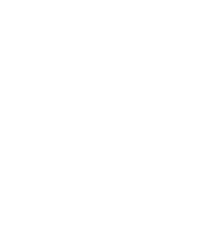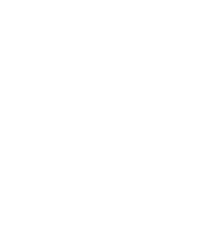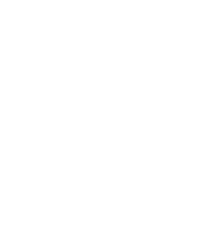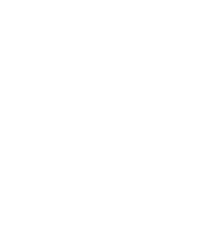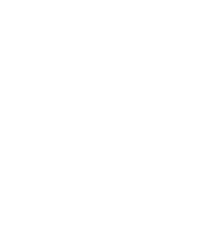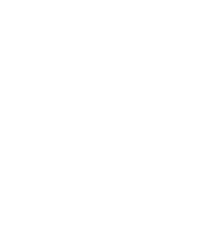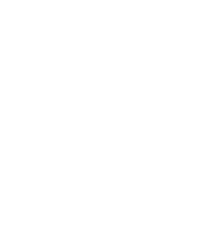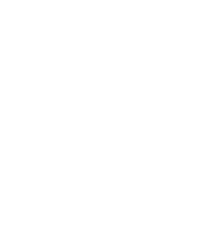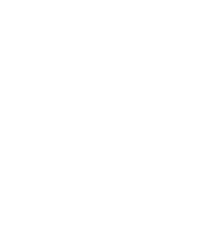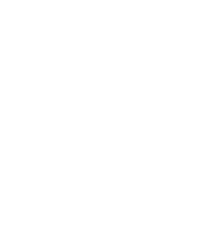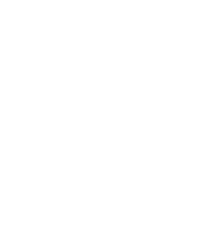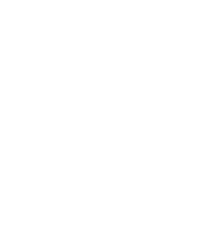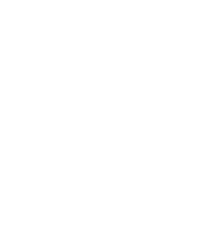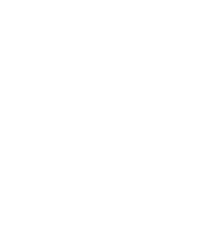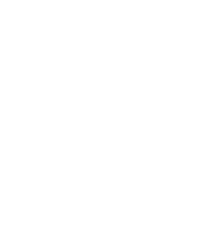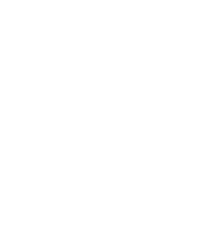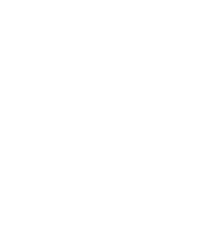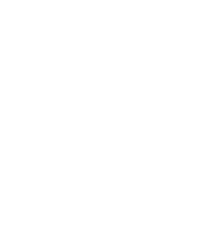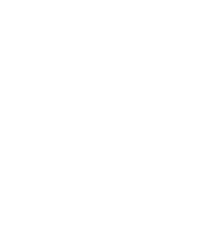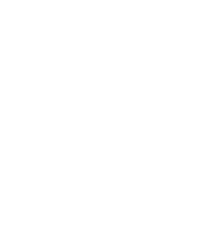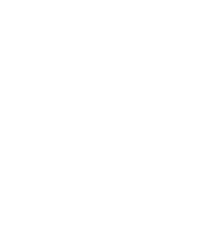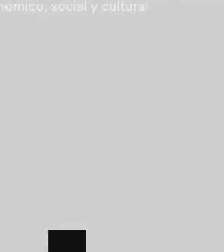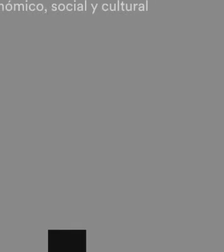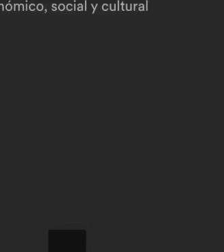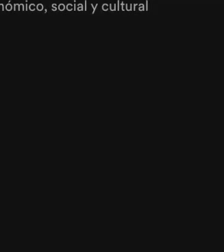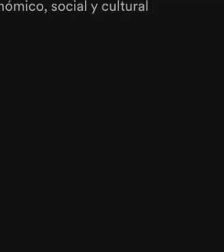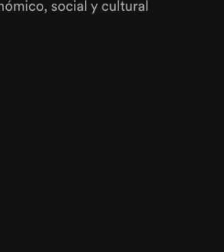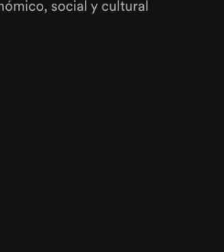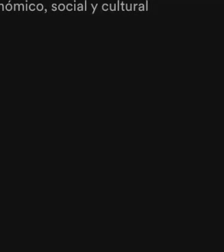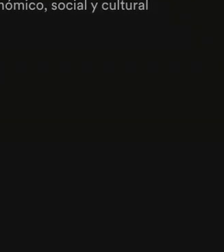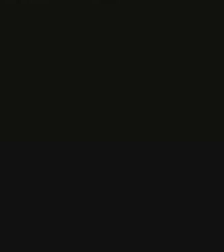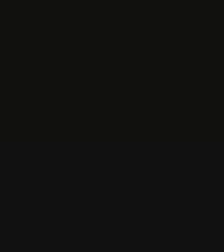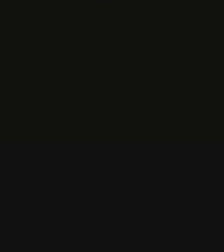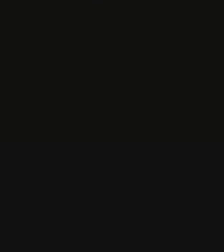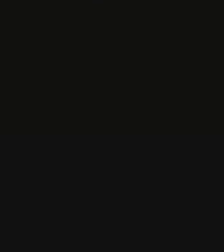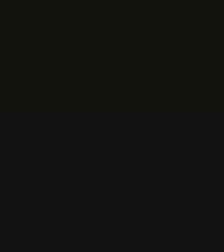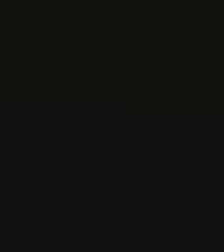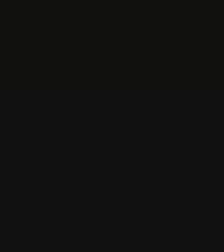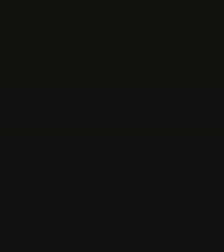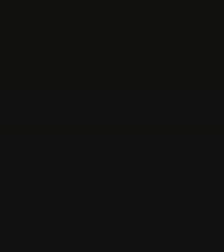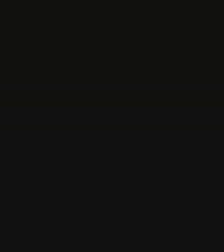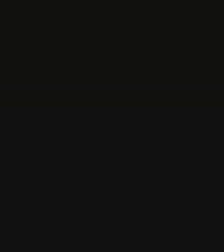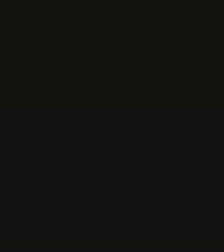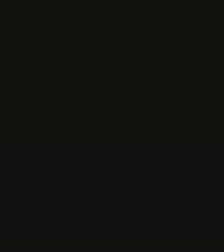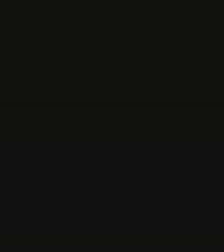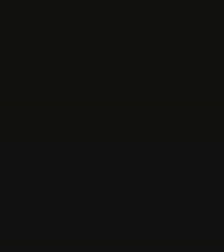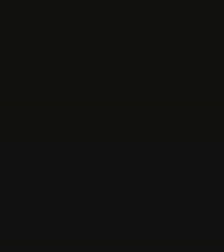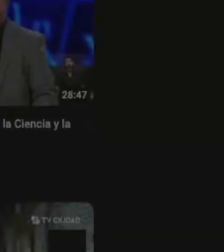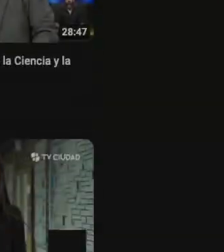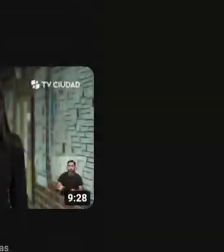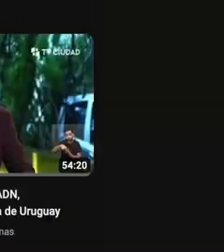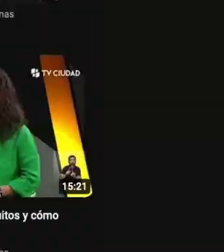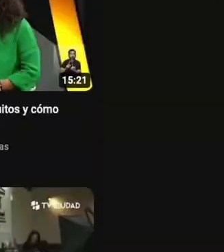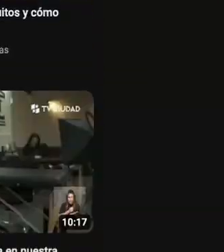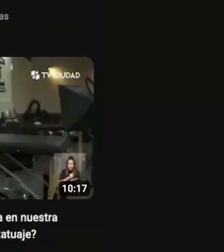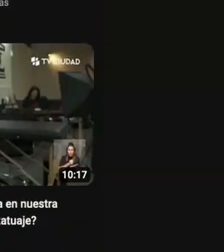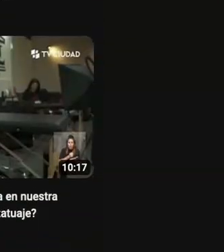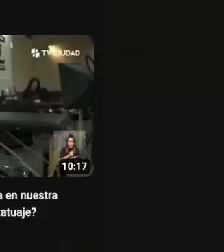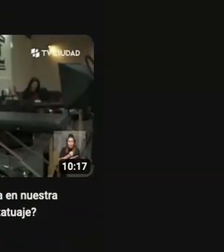Vico Uruguay, líder en biología molecular, auspicia y apoya la difusión de los principales contenidos de Sobre